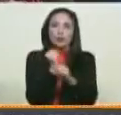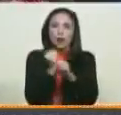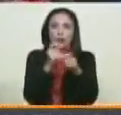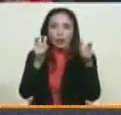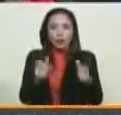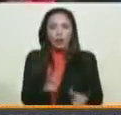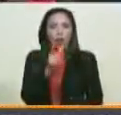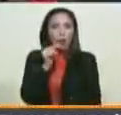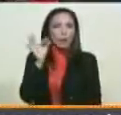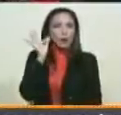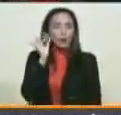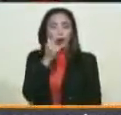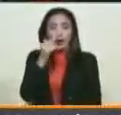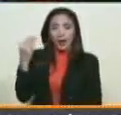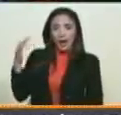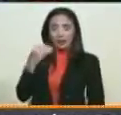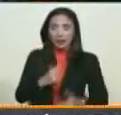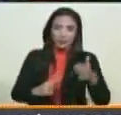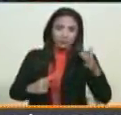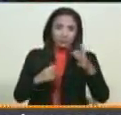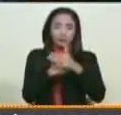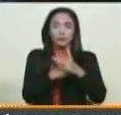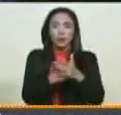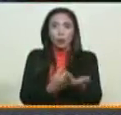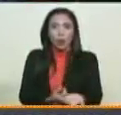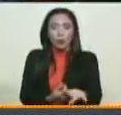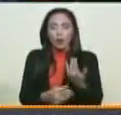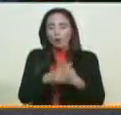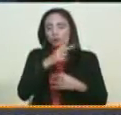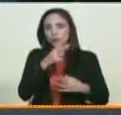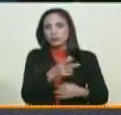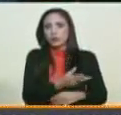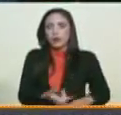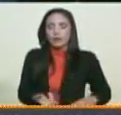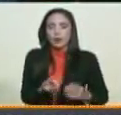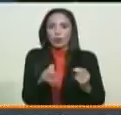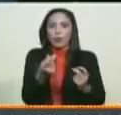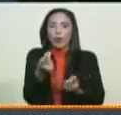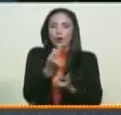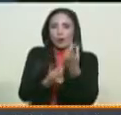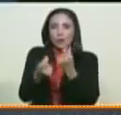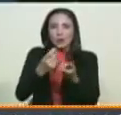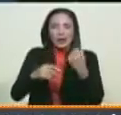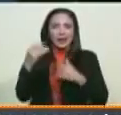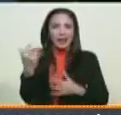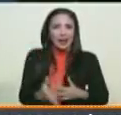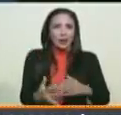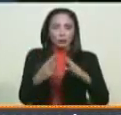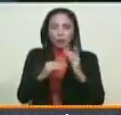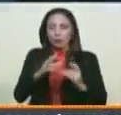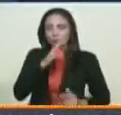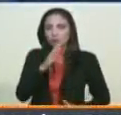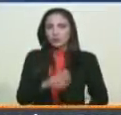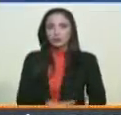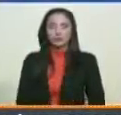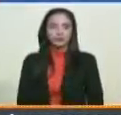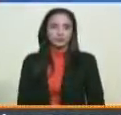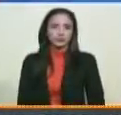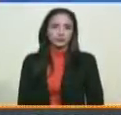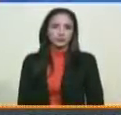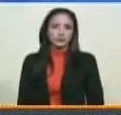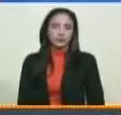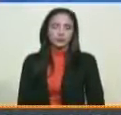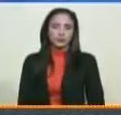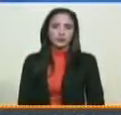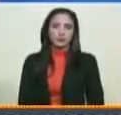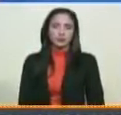había sido tan golpeado por el neoliberalismo de facto que por la vía de la guerra económica habían llevado a nuestro pueblo. Y